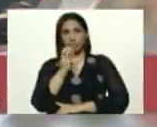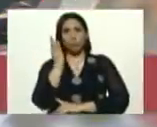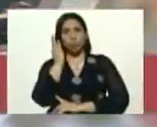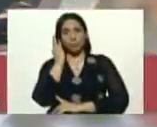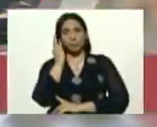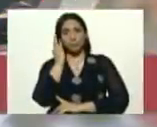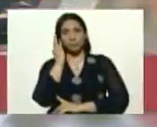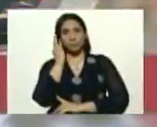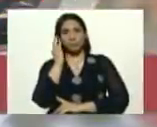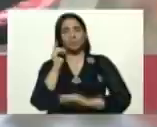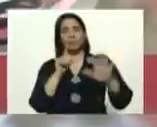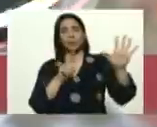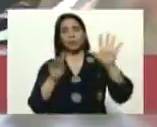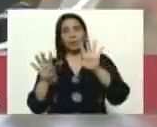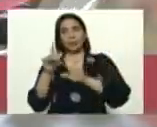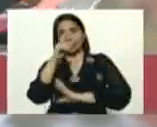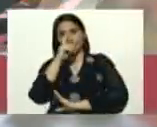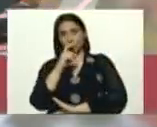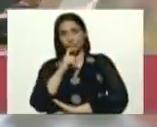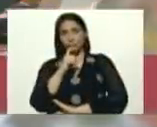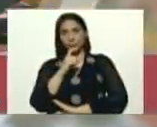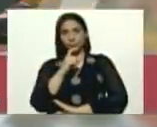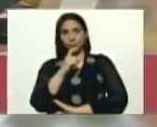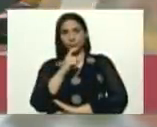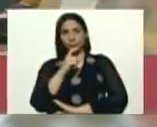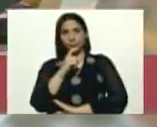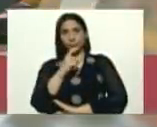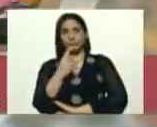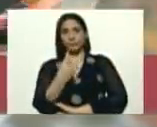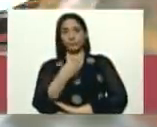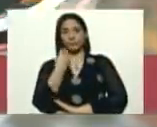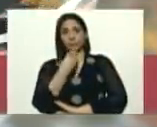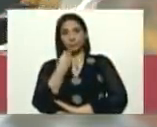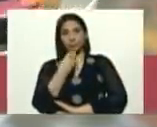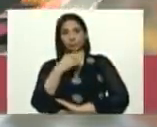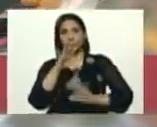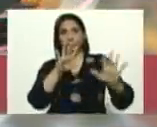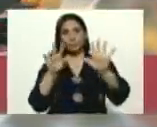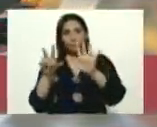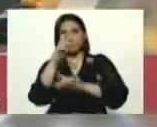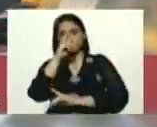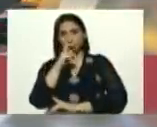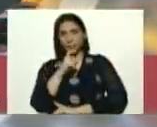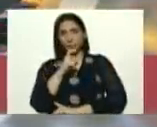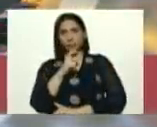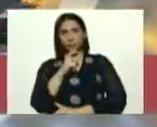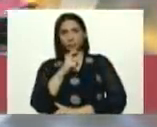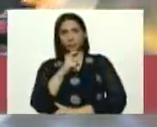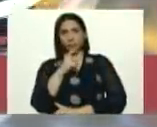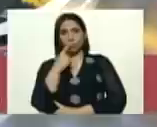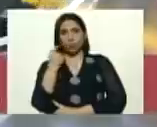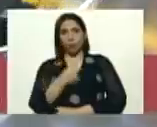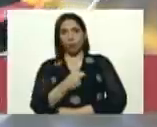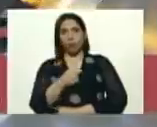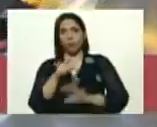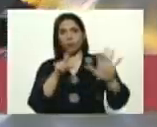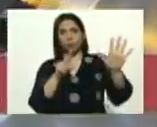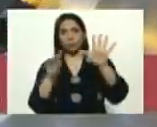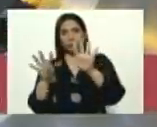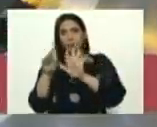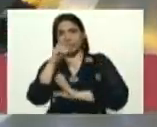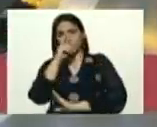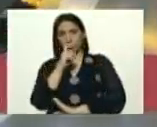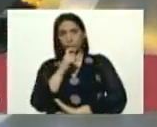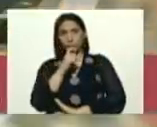mujer de 69 años, una adolescente de 17 años, un hombre de 69